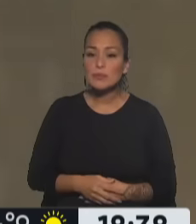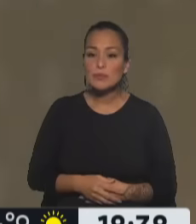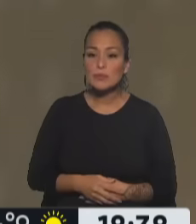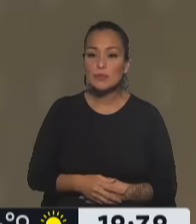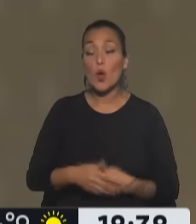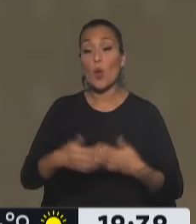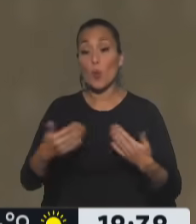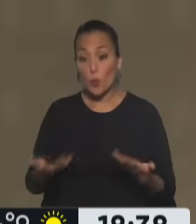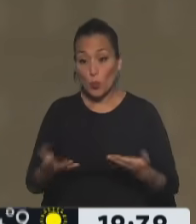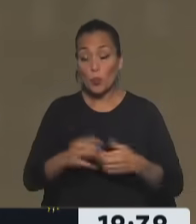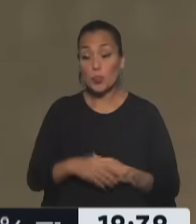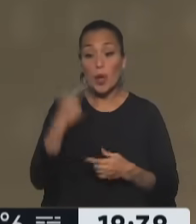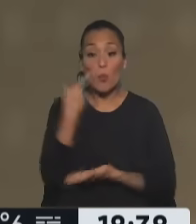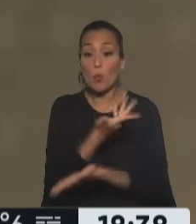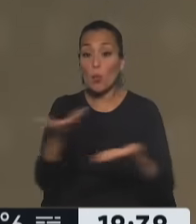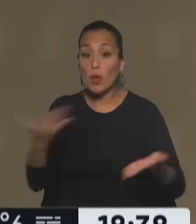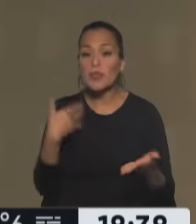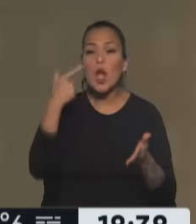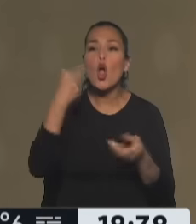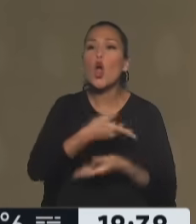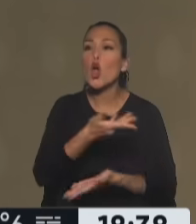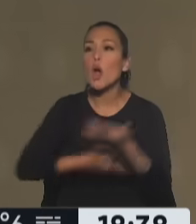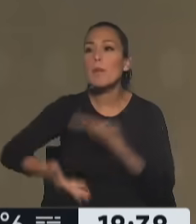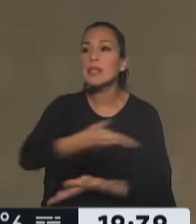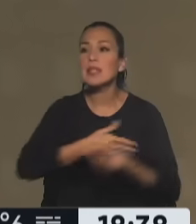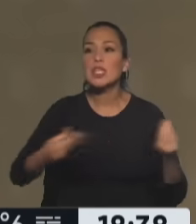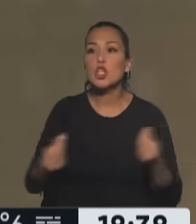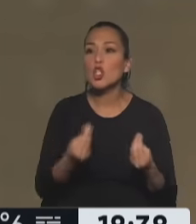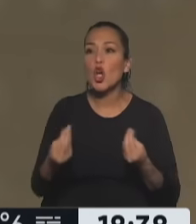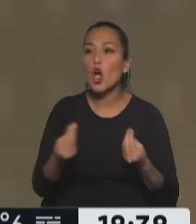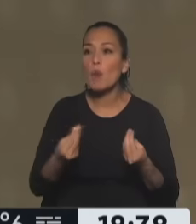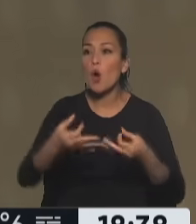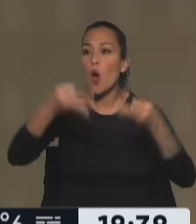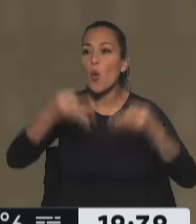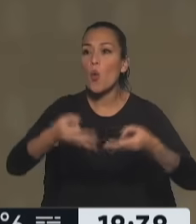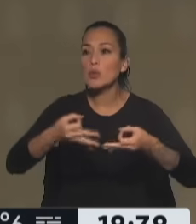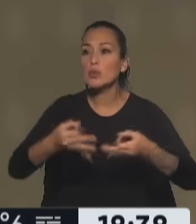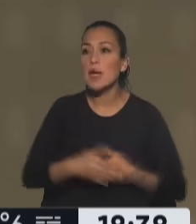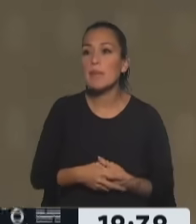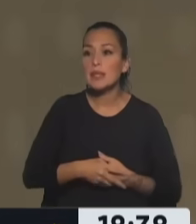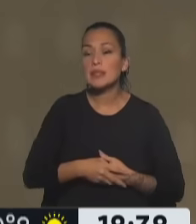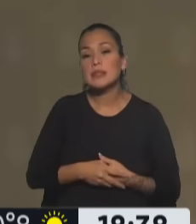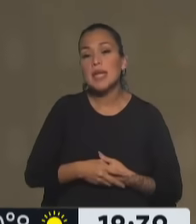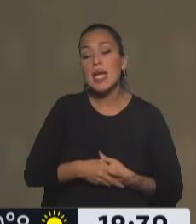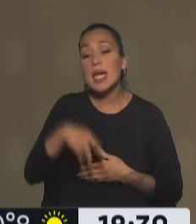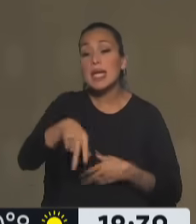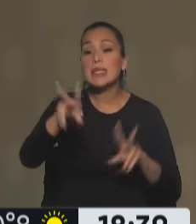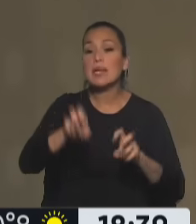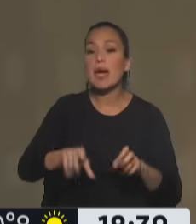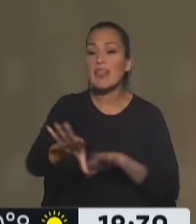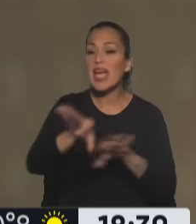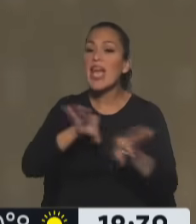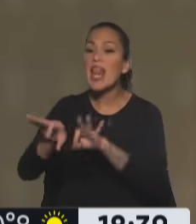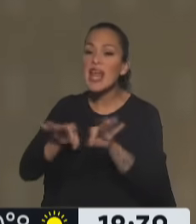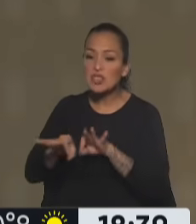Bueno, ya nos metemos en mostrarle, compartir cómo justamente se concreta y se lleva a cabo esta elección de